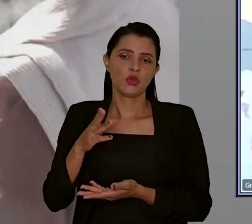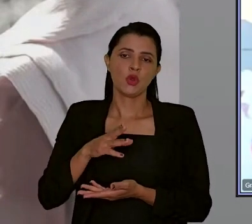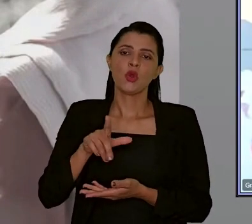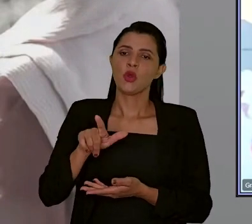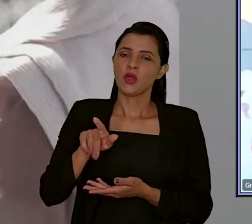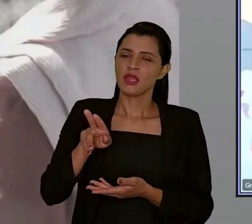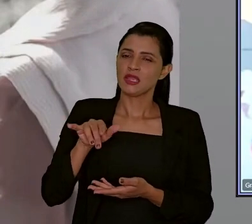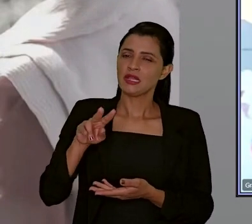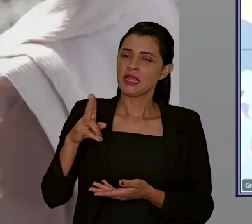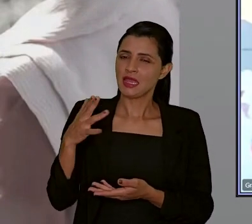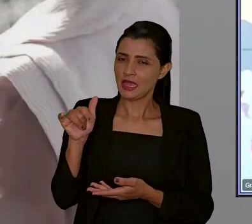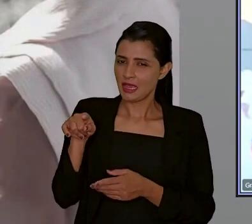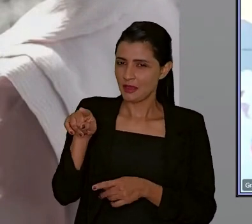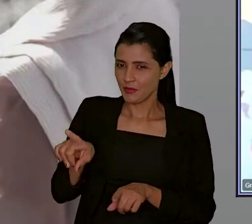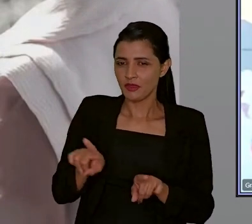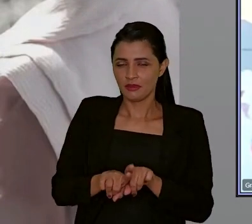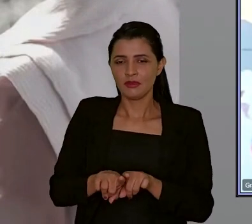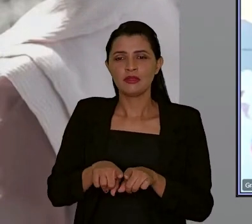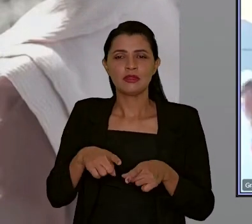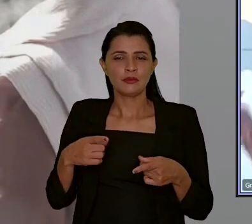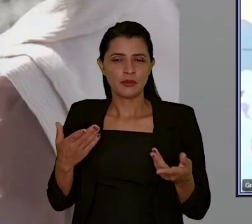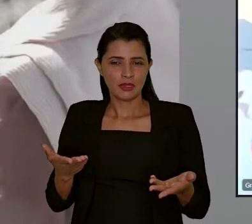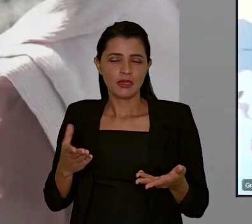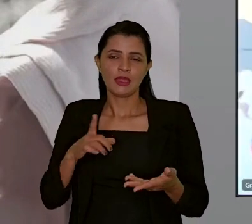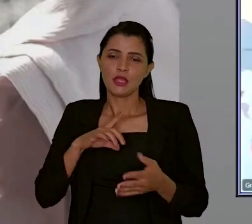Guillermo y a